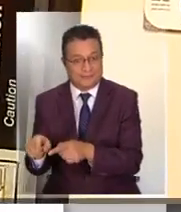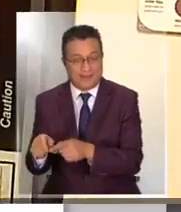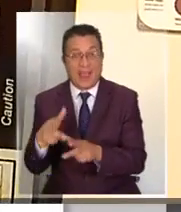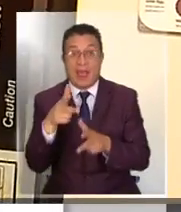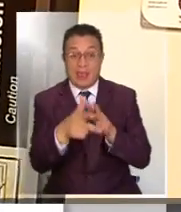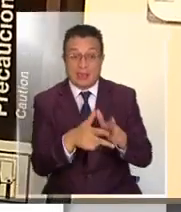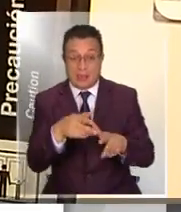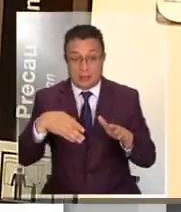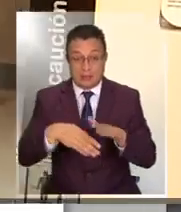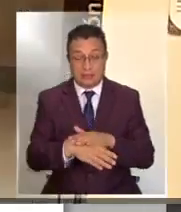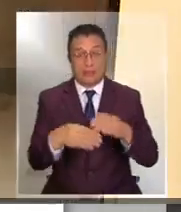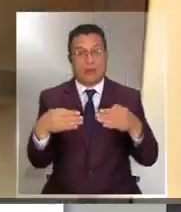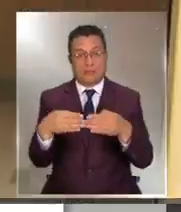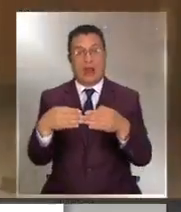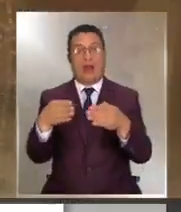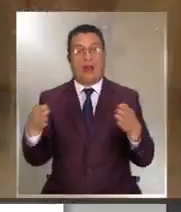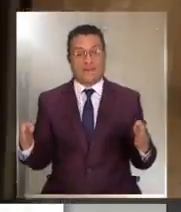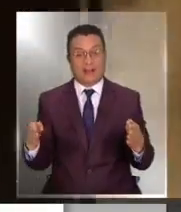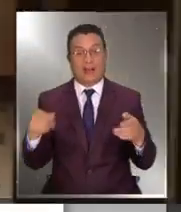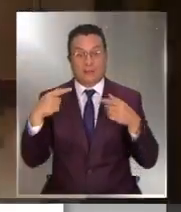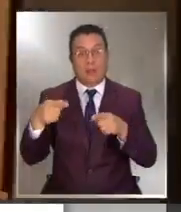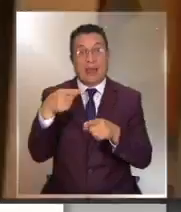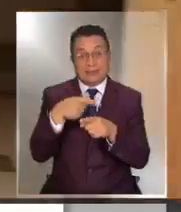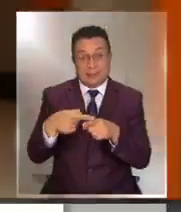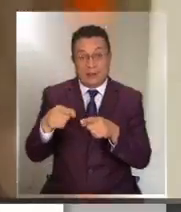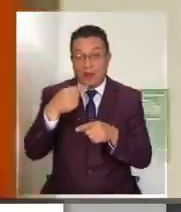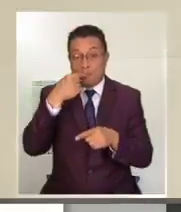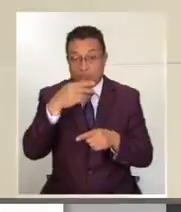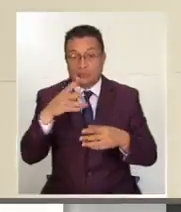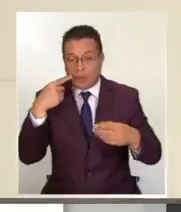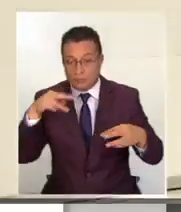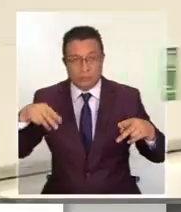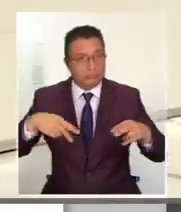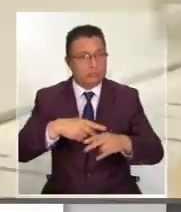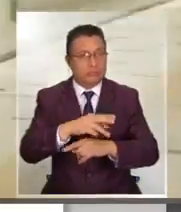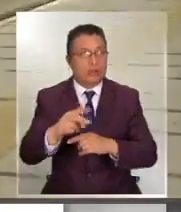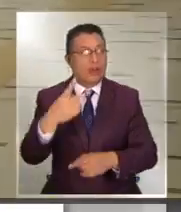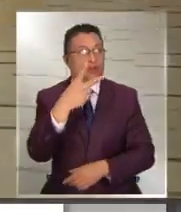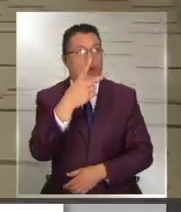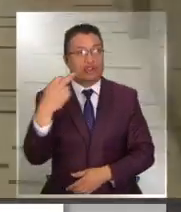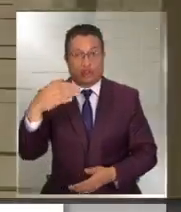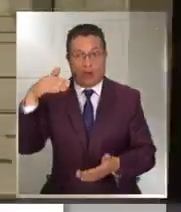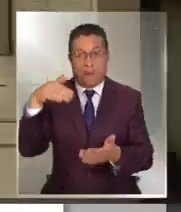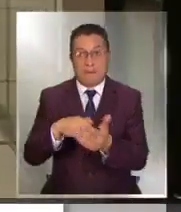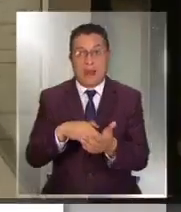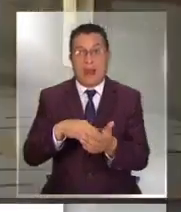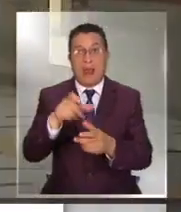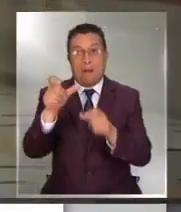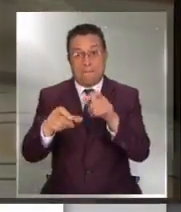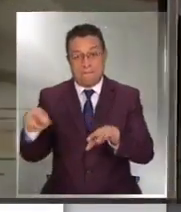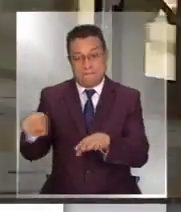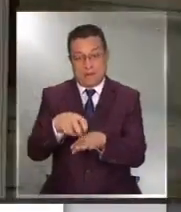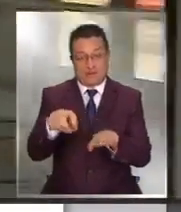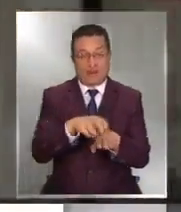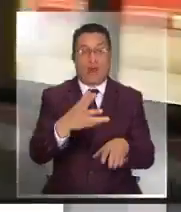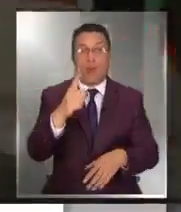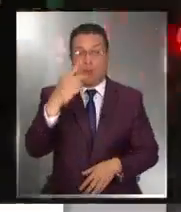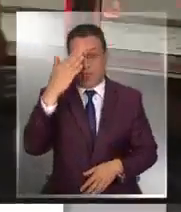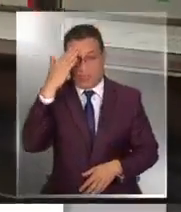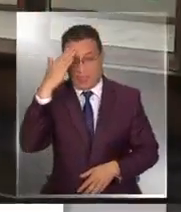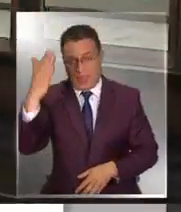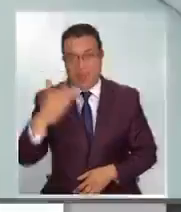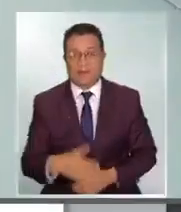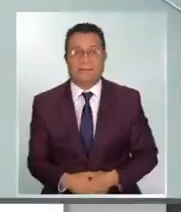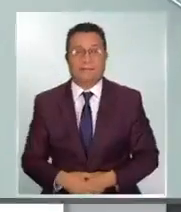Trenes con las puertas abiertas y a tan solo semanas de ver pasar por aquí a más de 200.000 pasajeros al día.